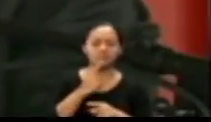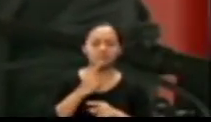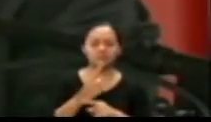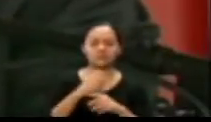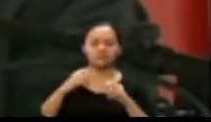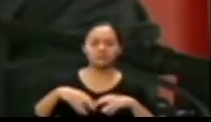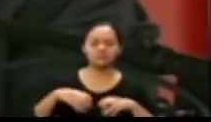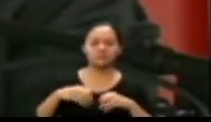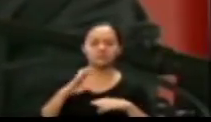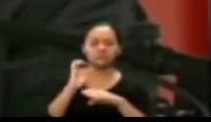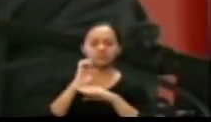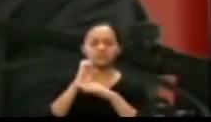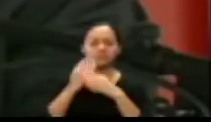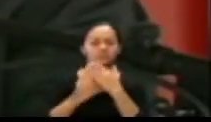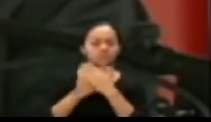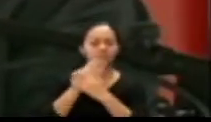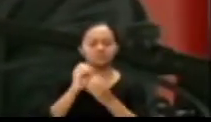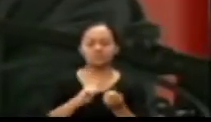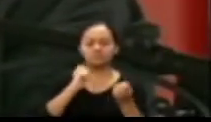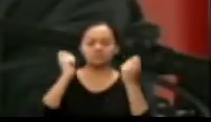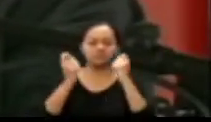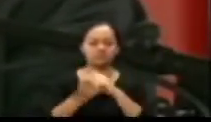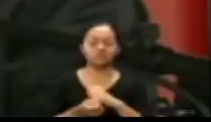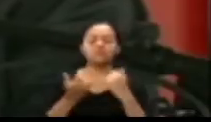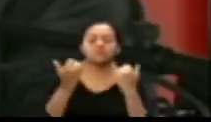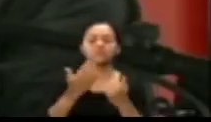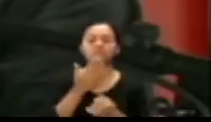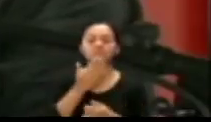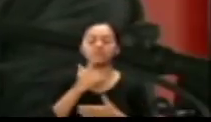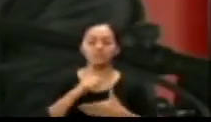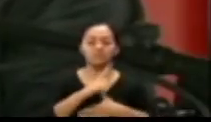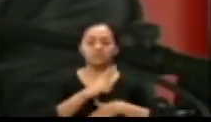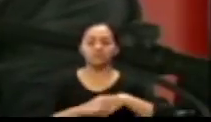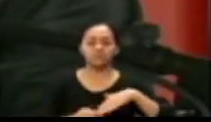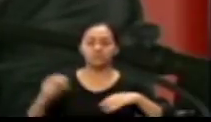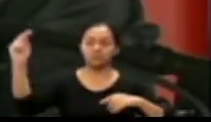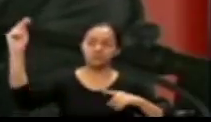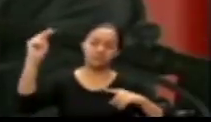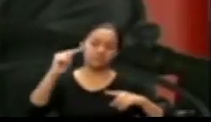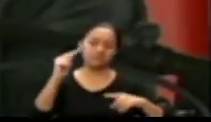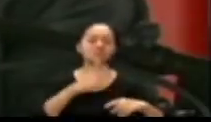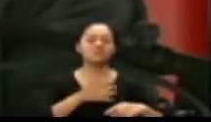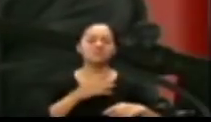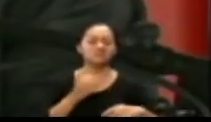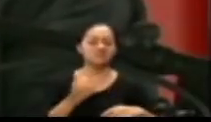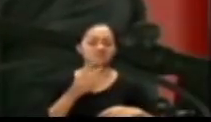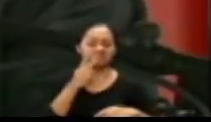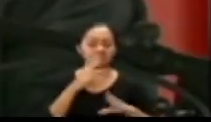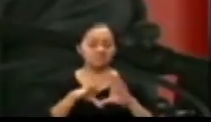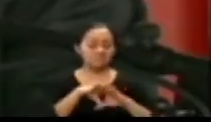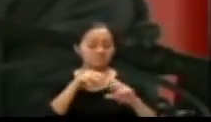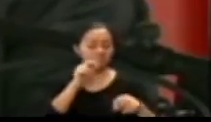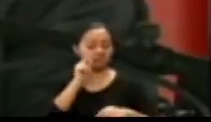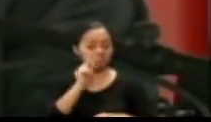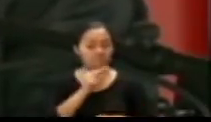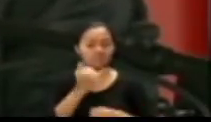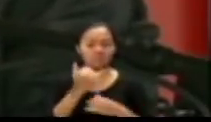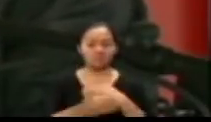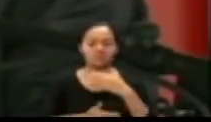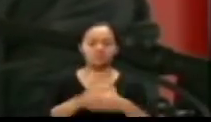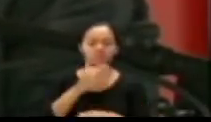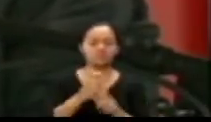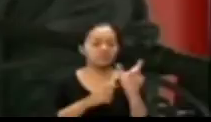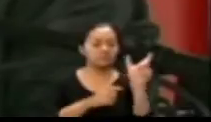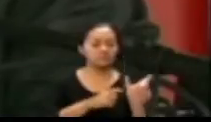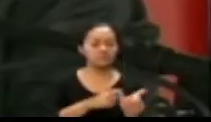todo, cómo se vienen desarrollando estos cambios en la política latinoamericana. Gobiernos progresistas que hoy por hoy piensan primero